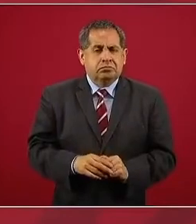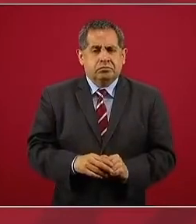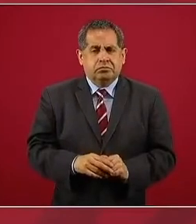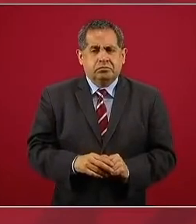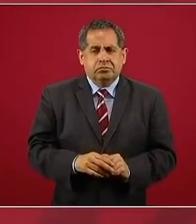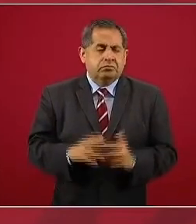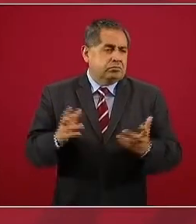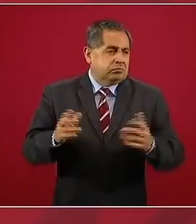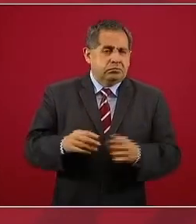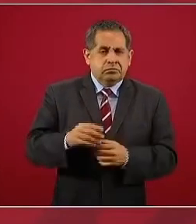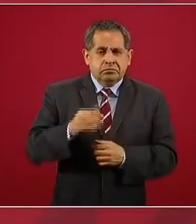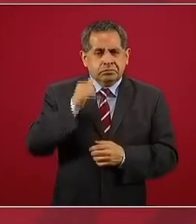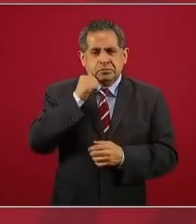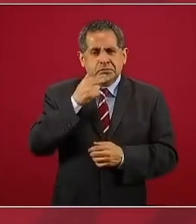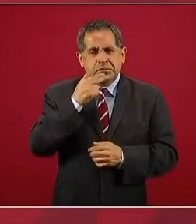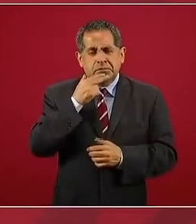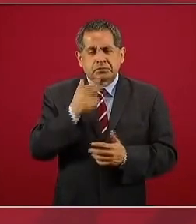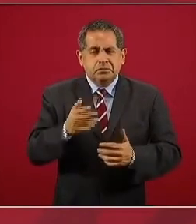Se utilizan,